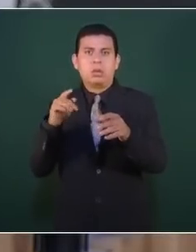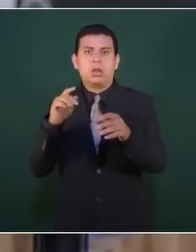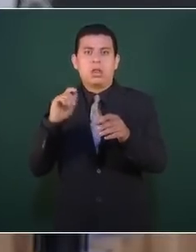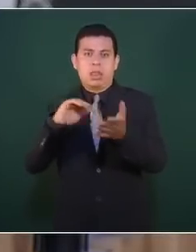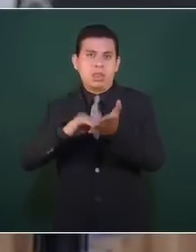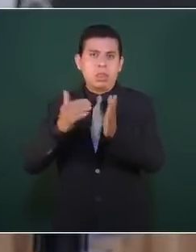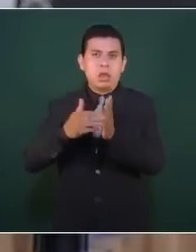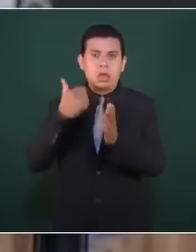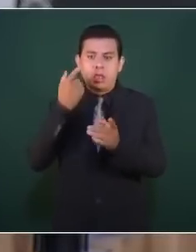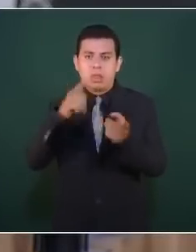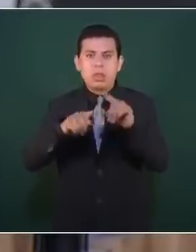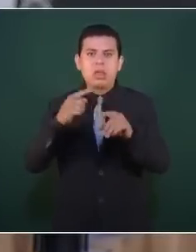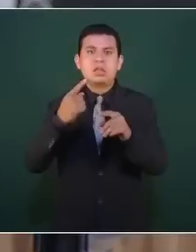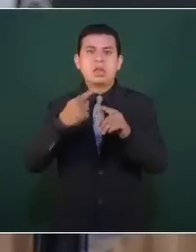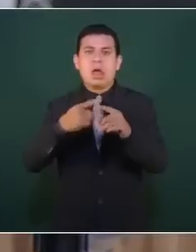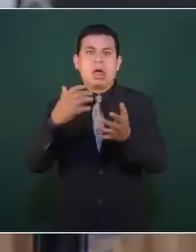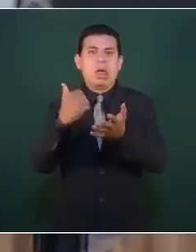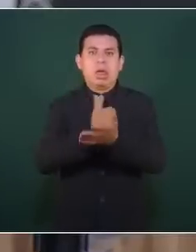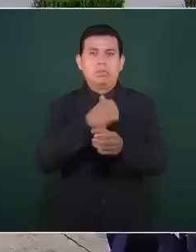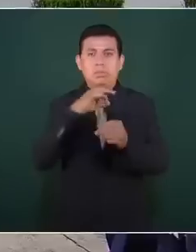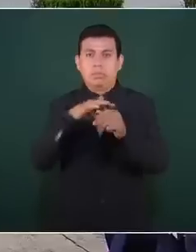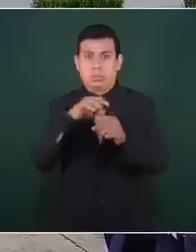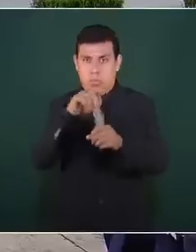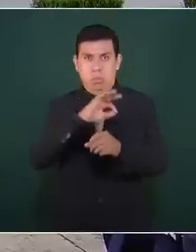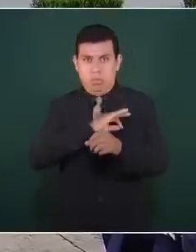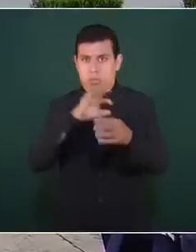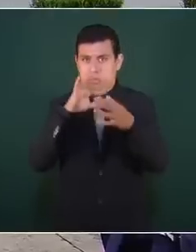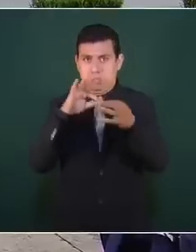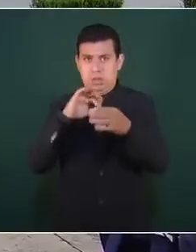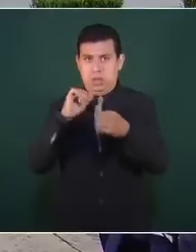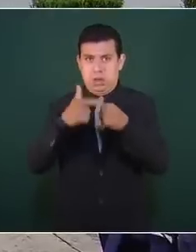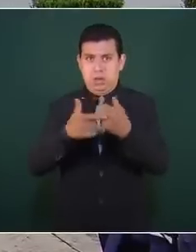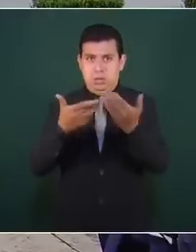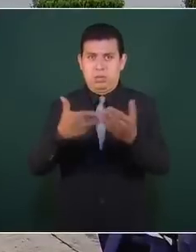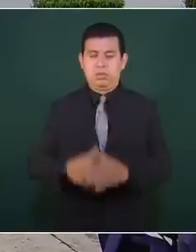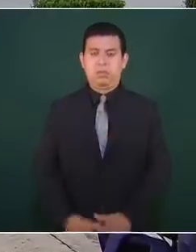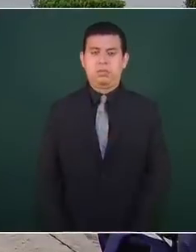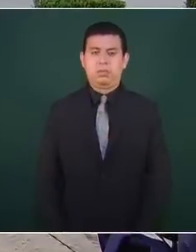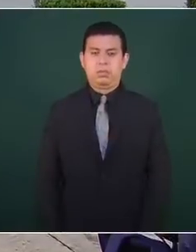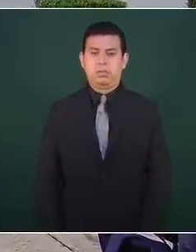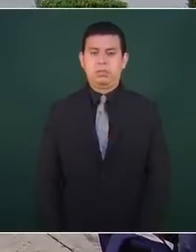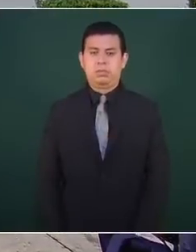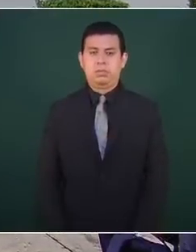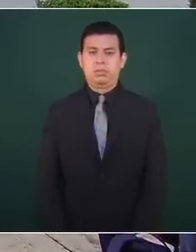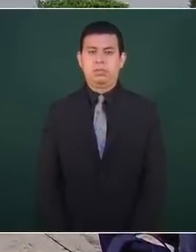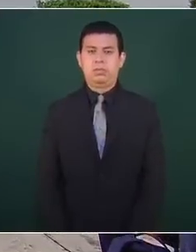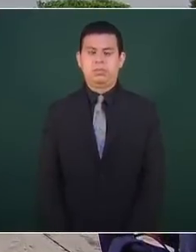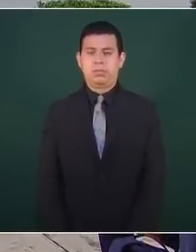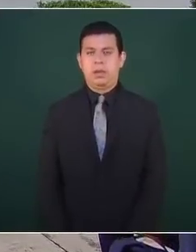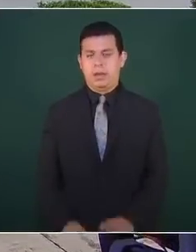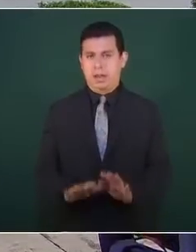sobre esta posible complicidad o qué información tendrían. Bueno, primero lamentar los hechos,